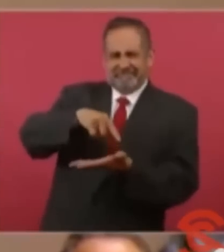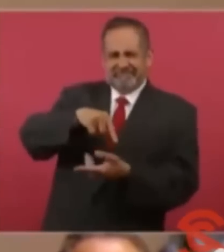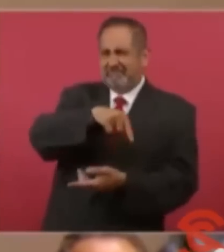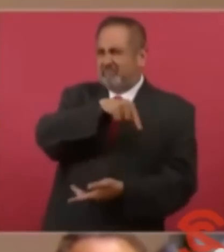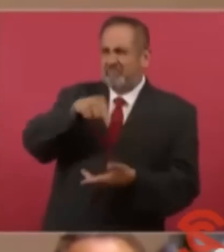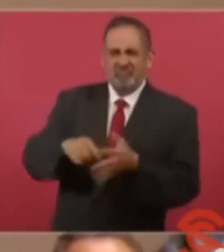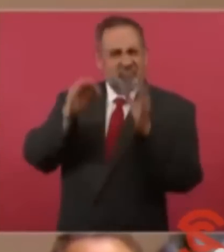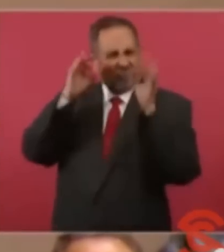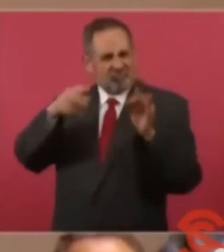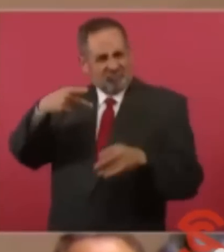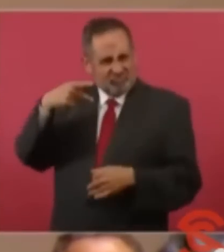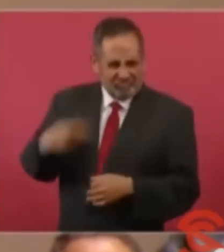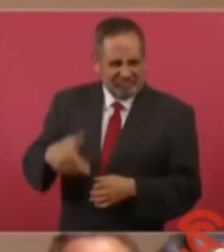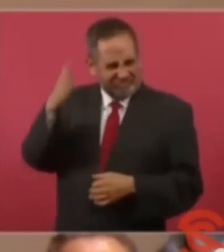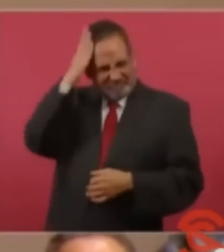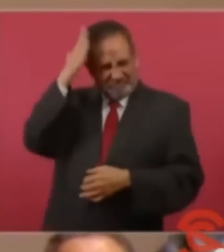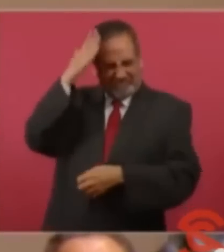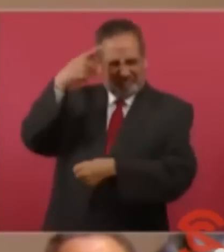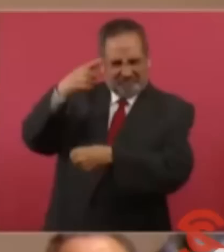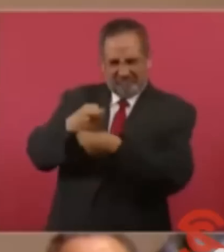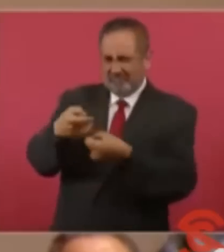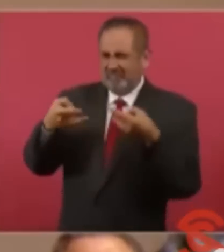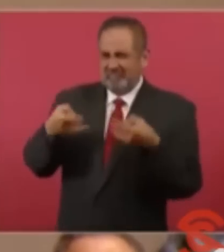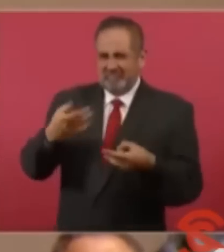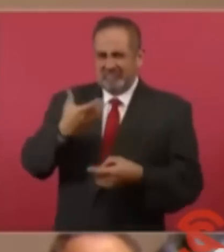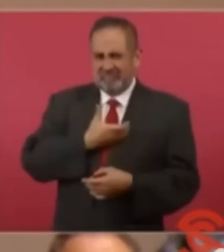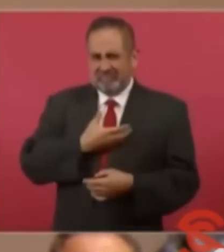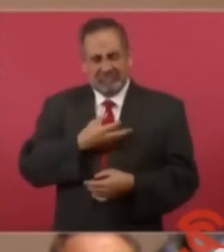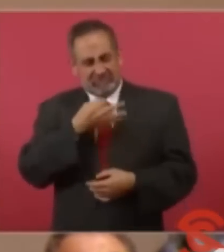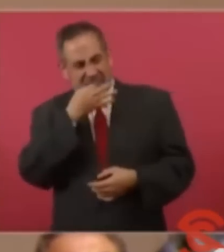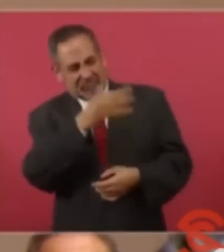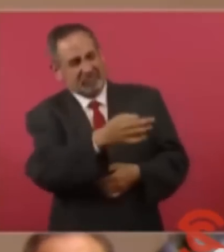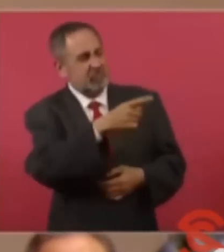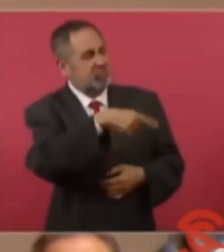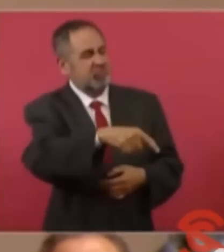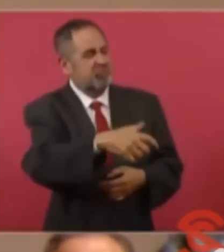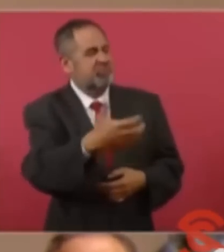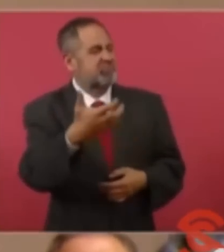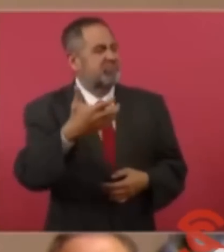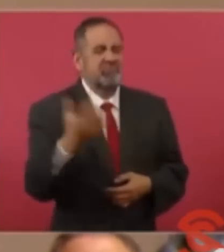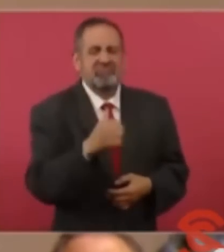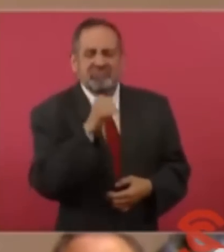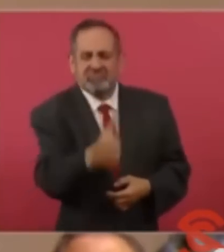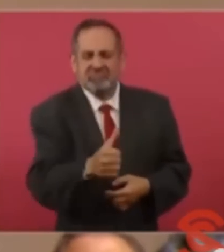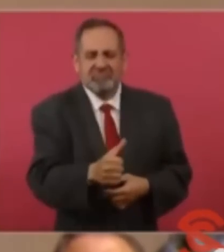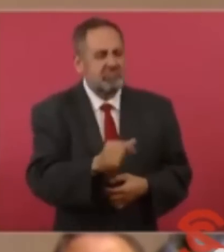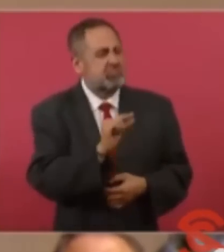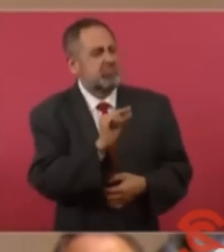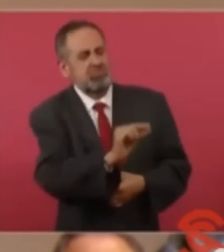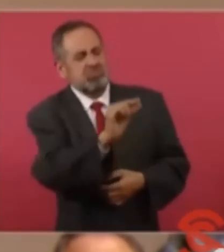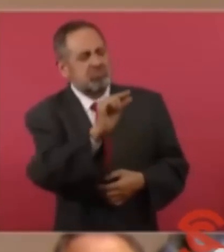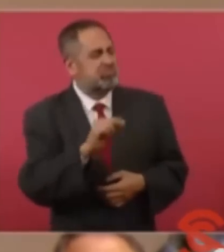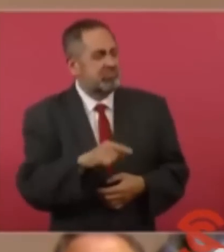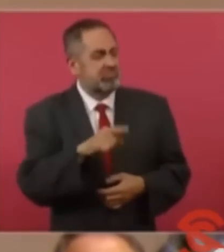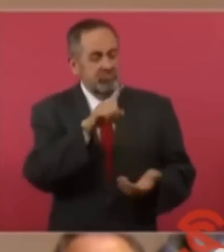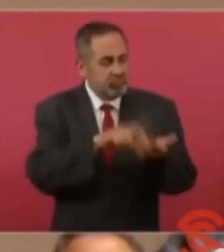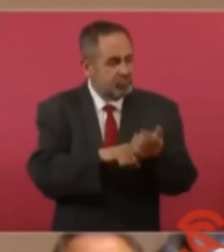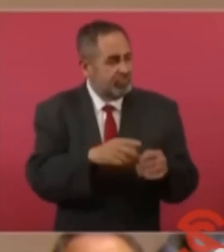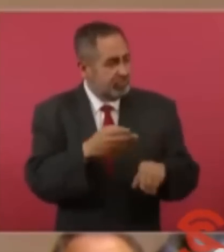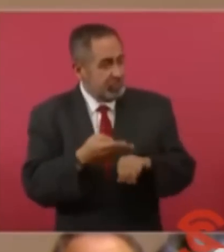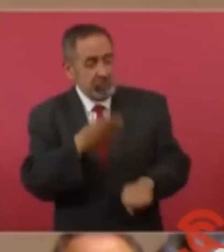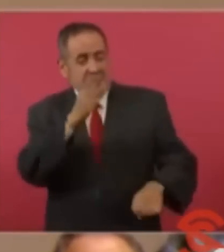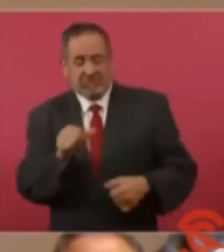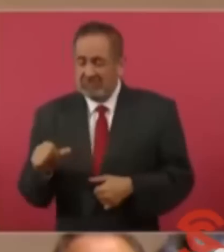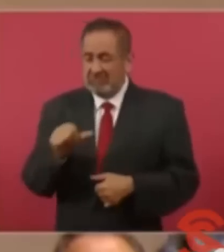plaza pública de México, poco lograrán si no abandonan su